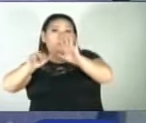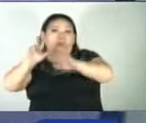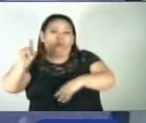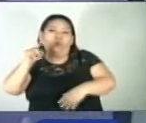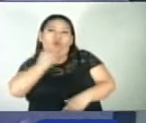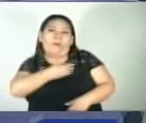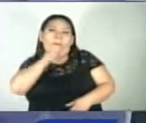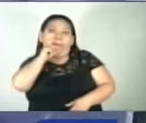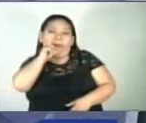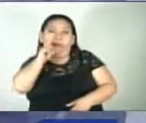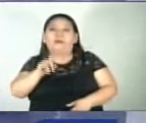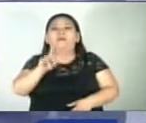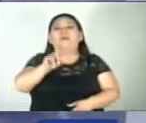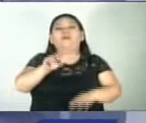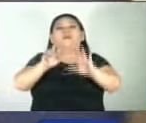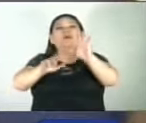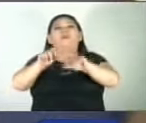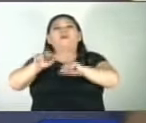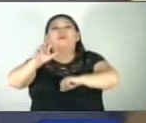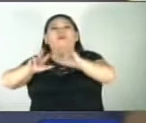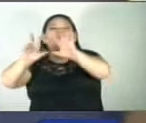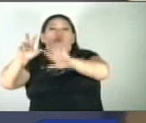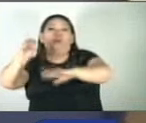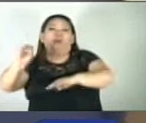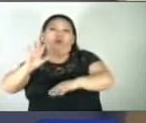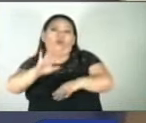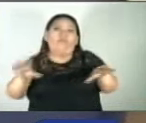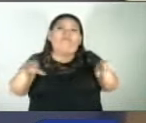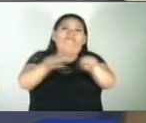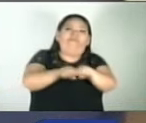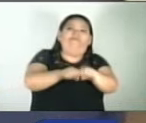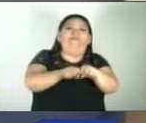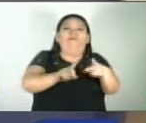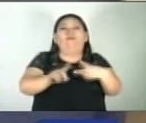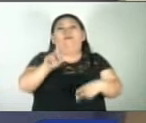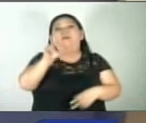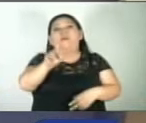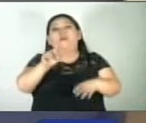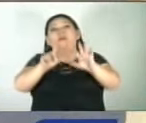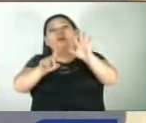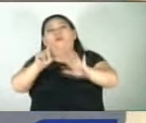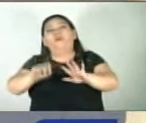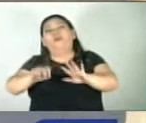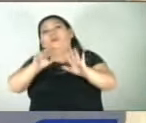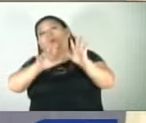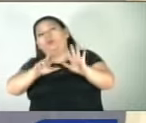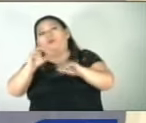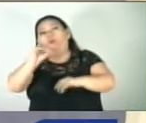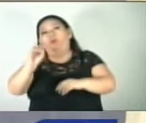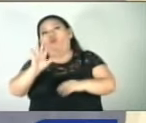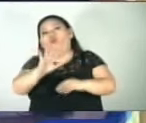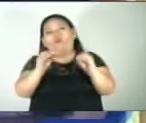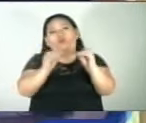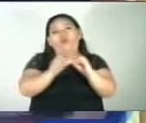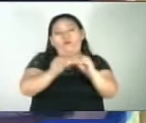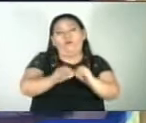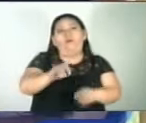otro 18.38% por compañeros de vida, el 16.82% corresponden a novios y